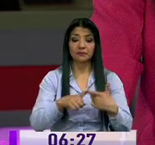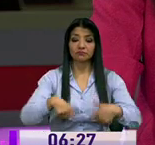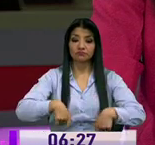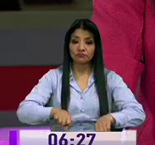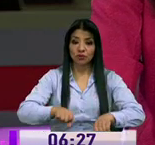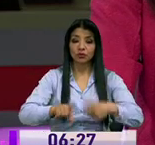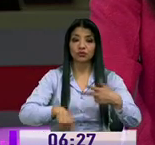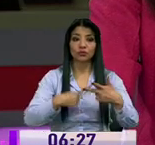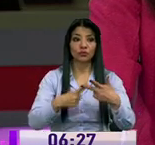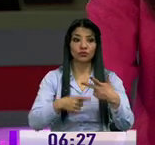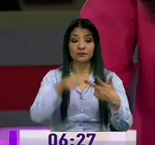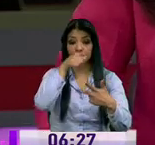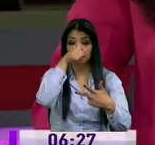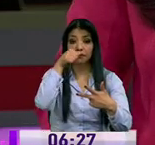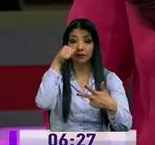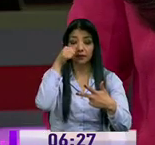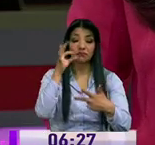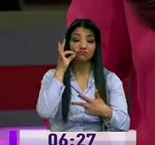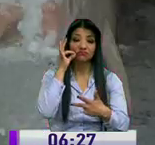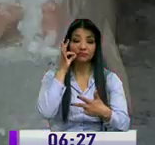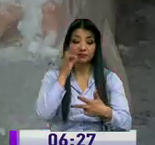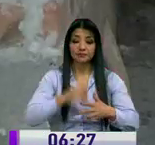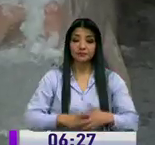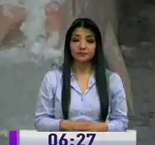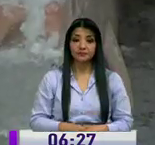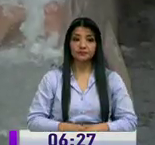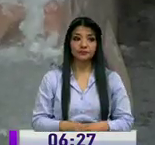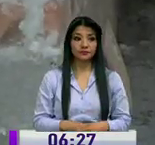motocicleta y droga.